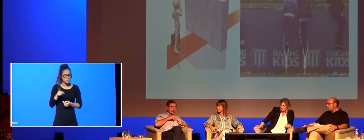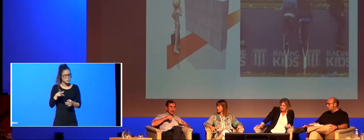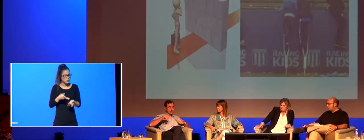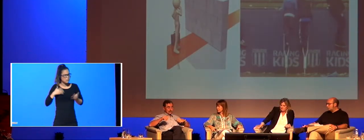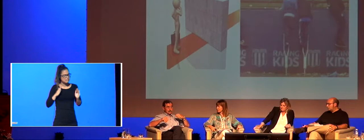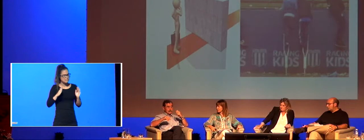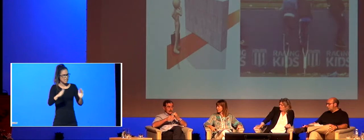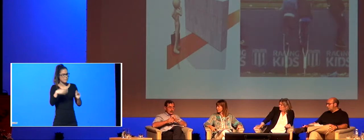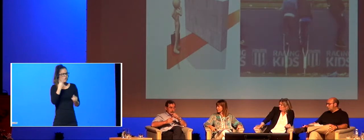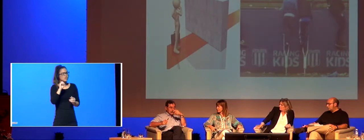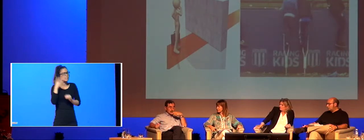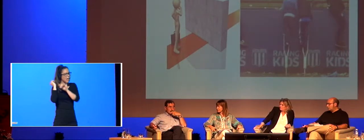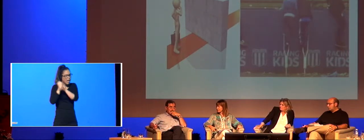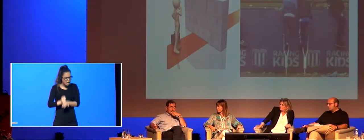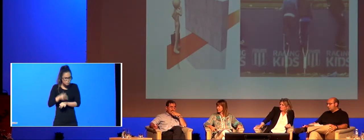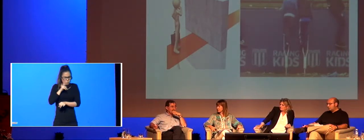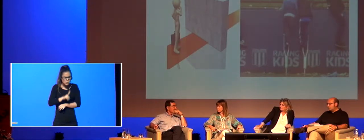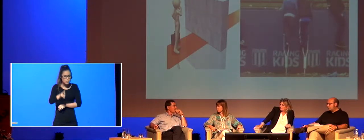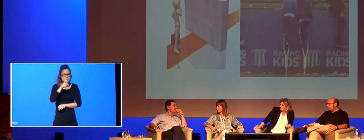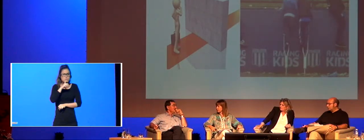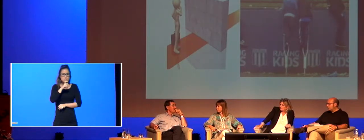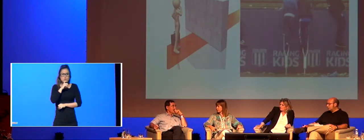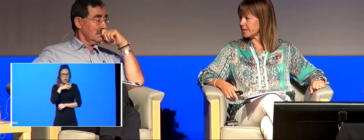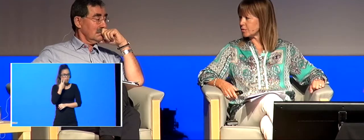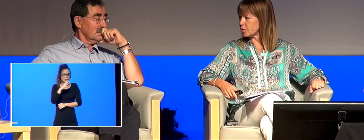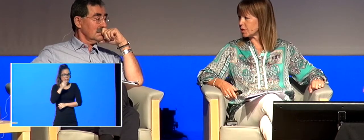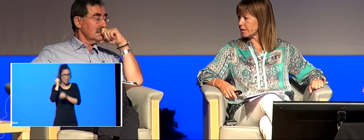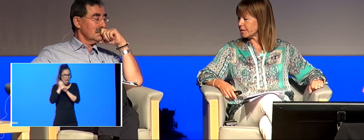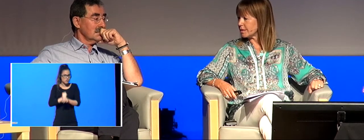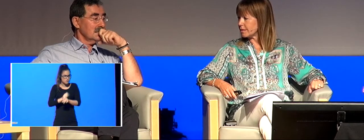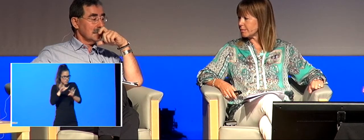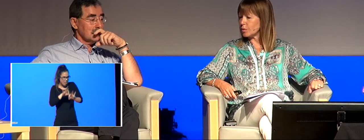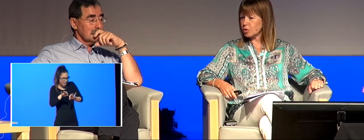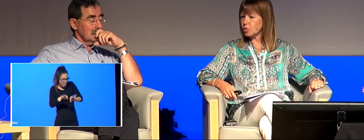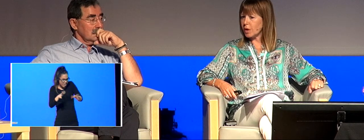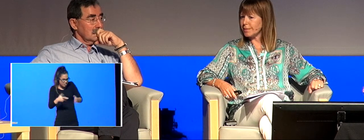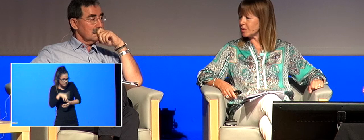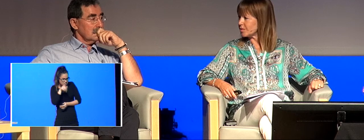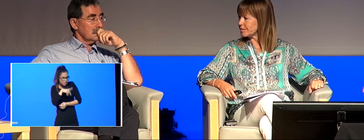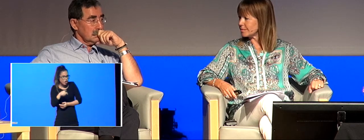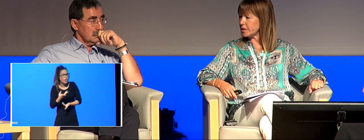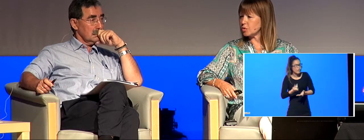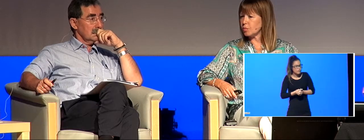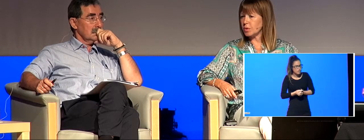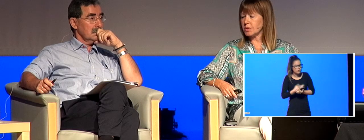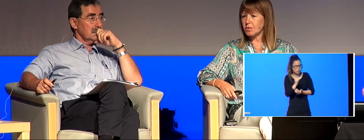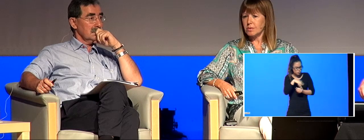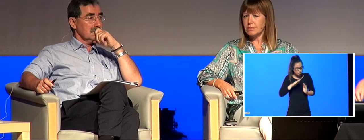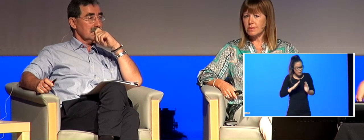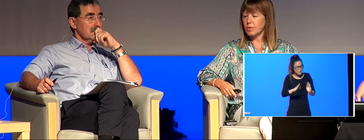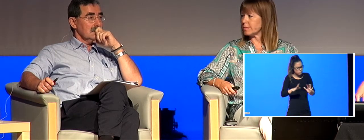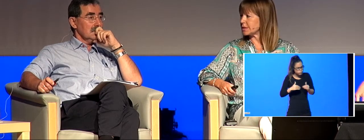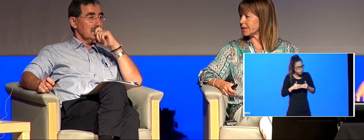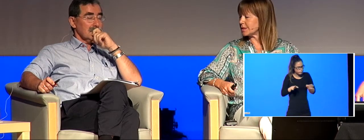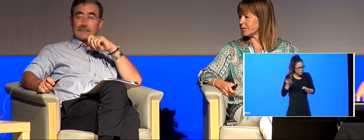camino de 30 años? 30 años no es nada, dicen, no lo sé, pero hemos hecho un camino. Cuéntanos un poquito,